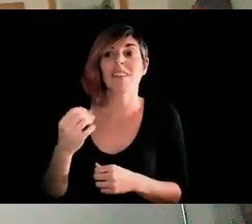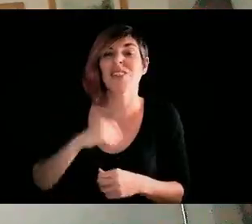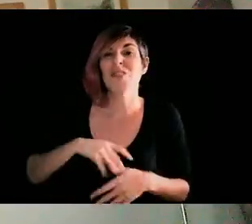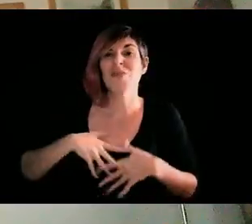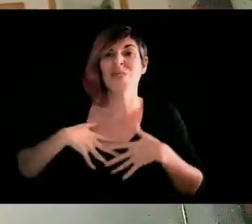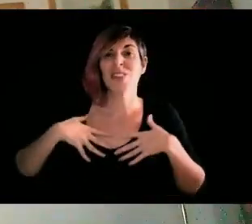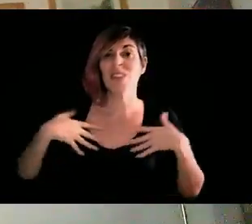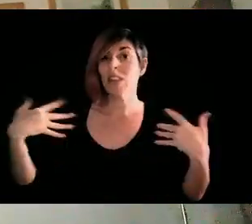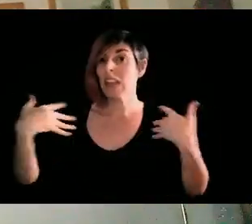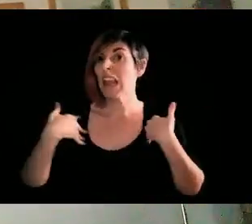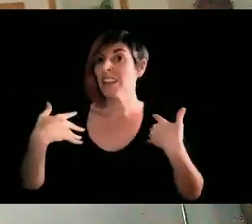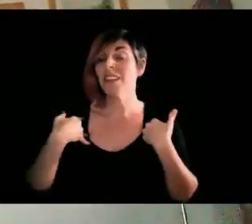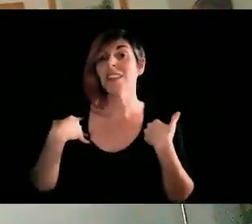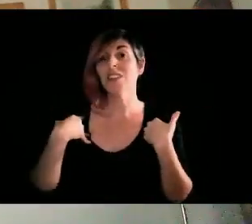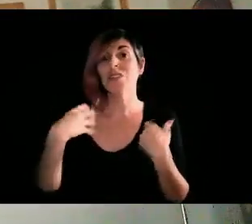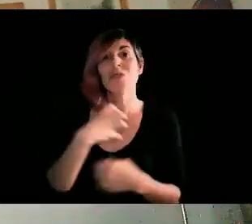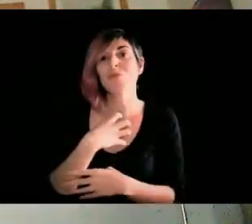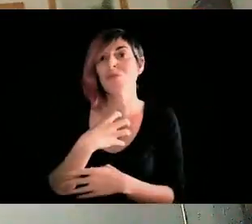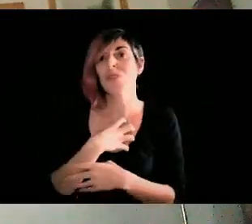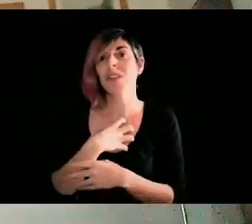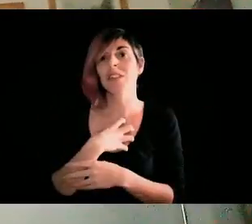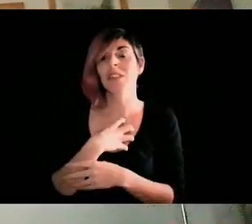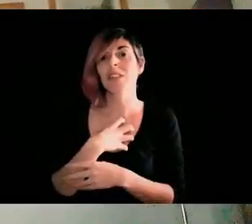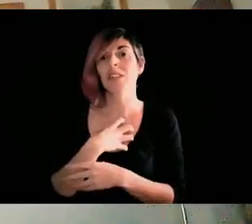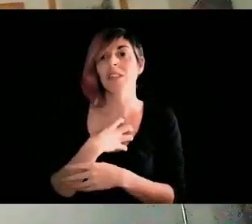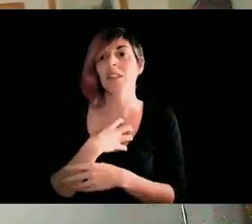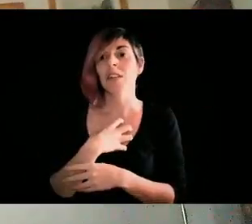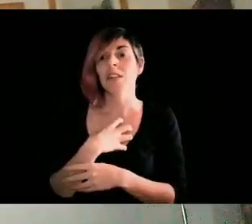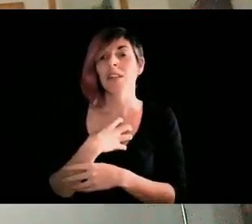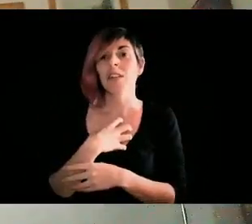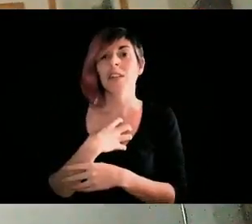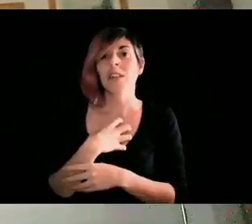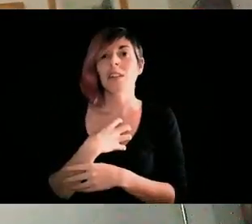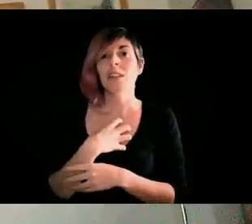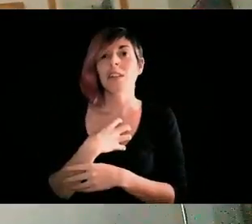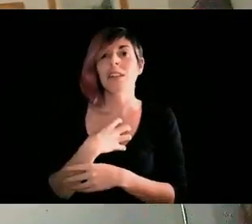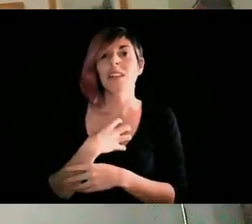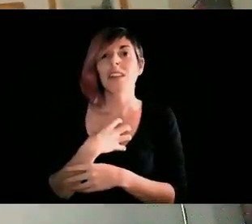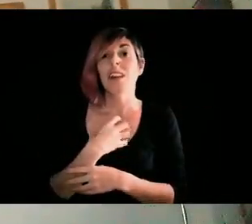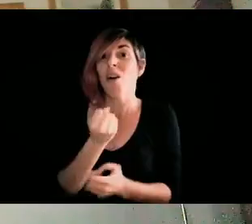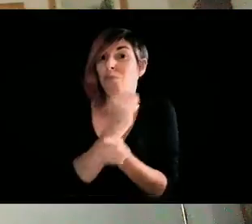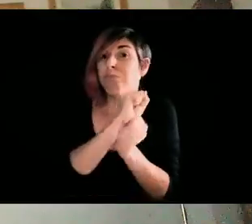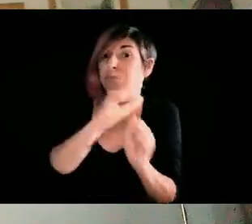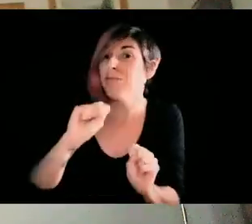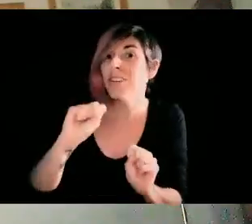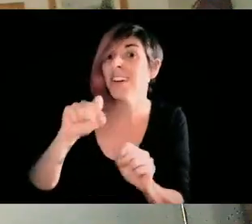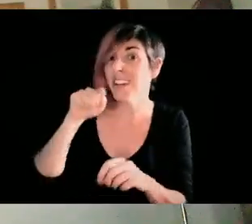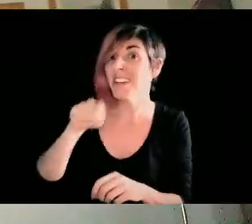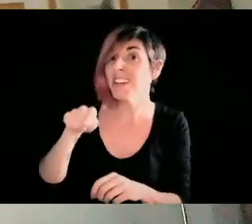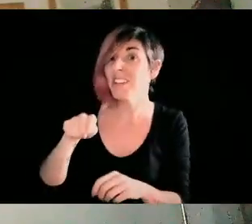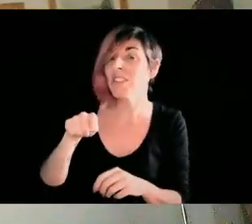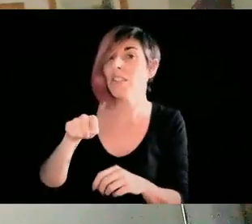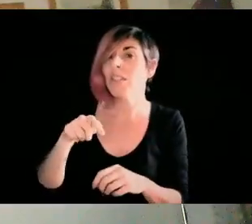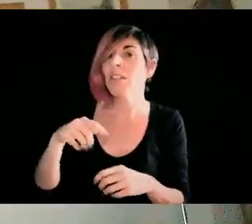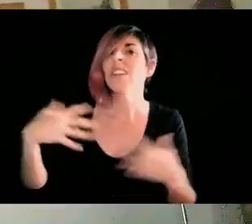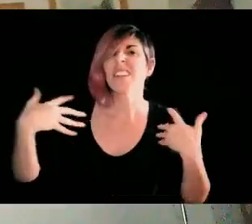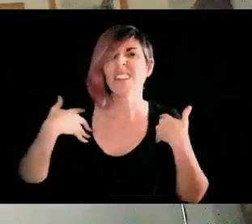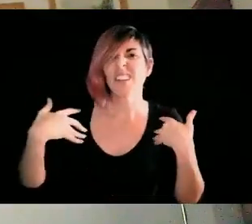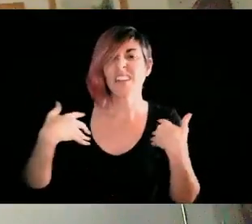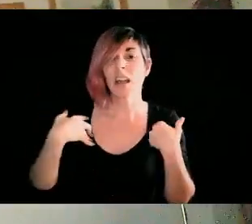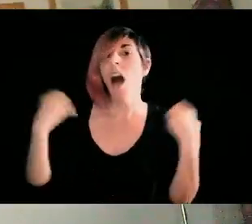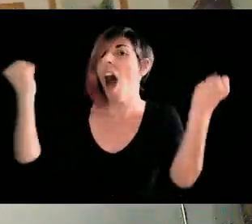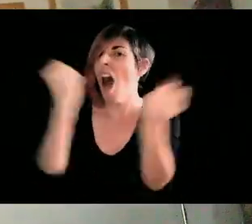no son tan amenazantes, que esas emociones no pueden dañaros. Lo que nos daña es precisamente el resistirnos a